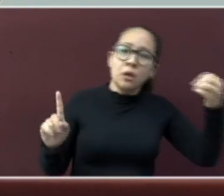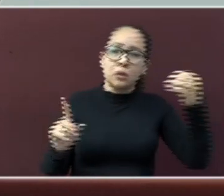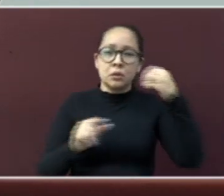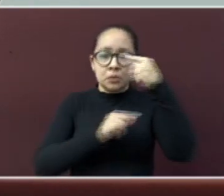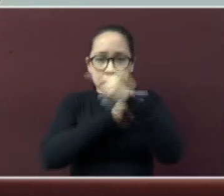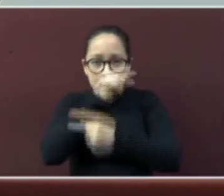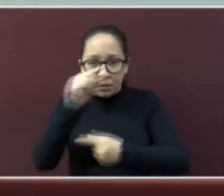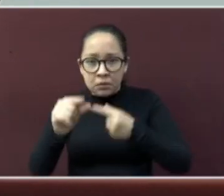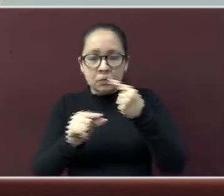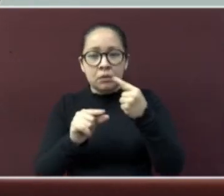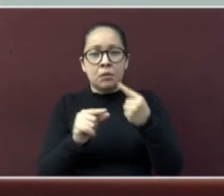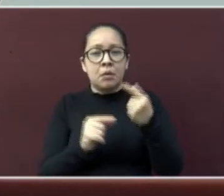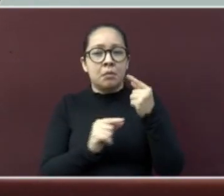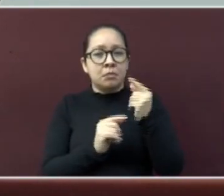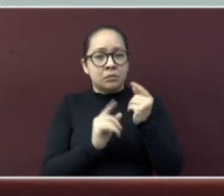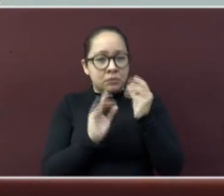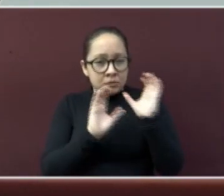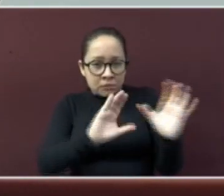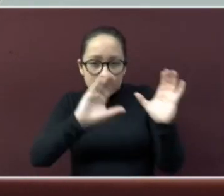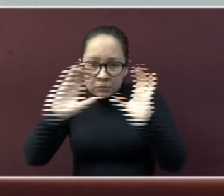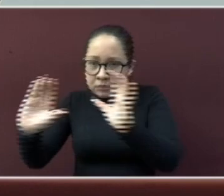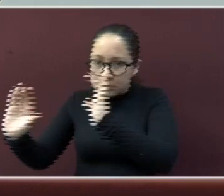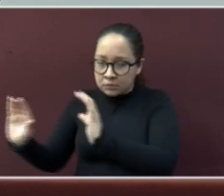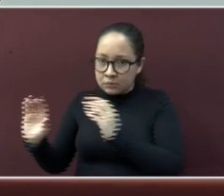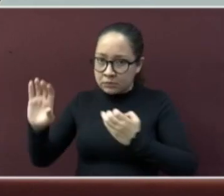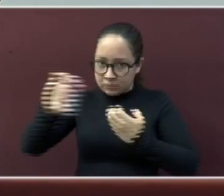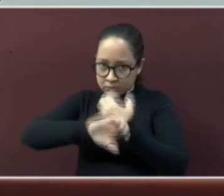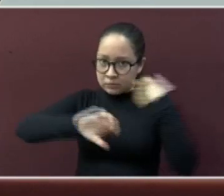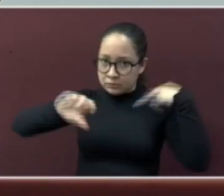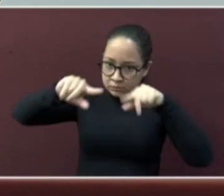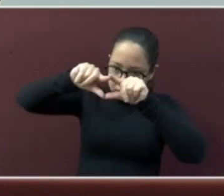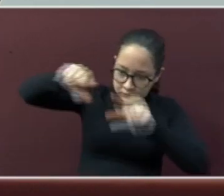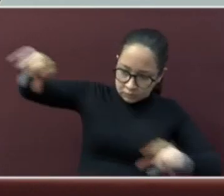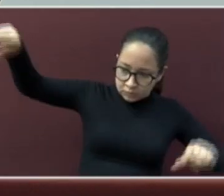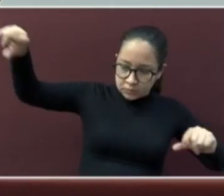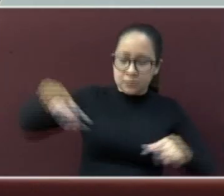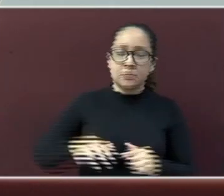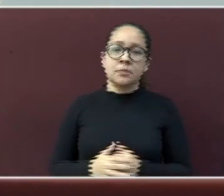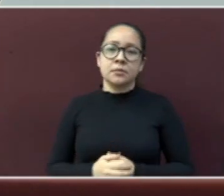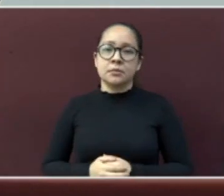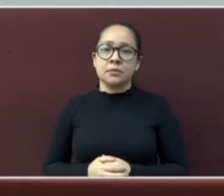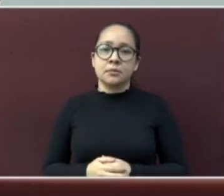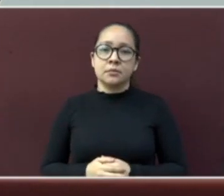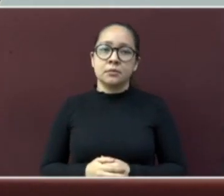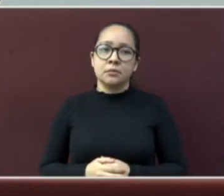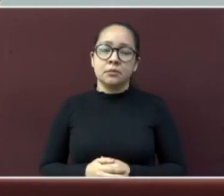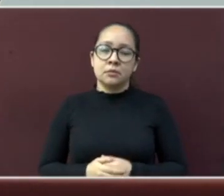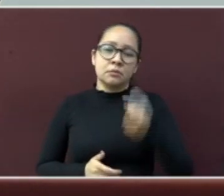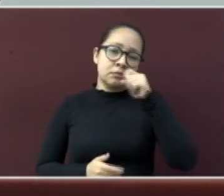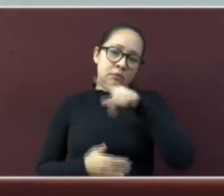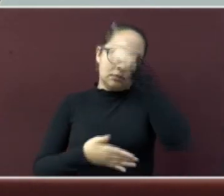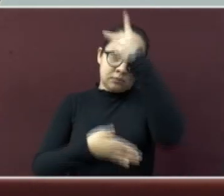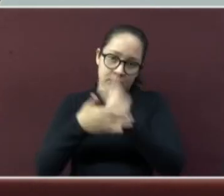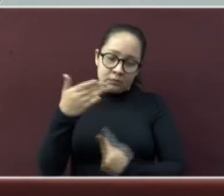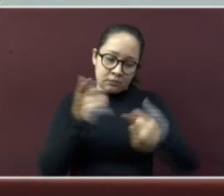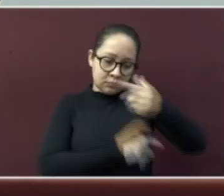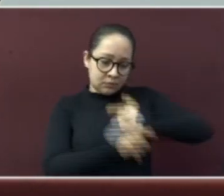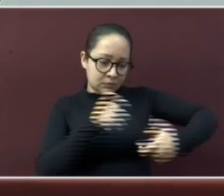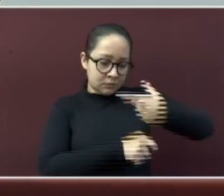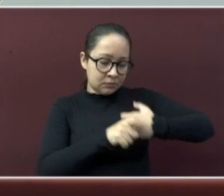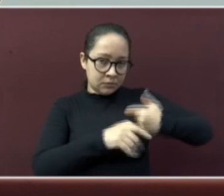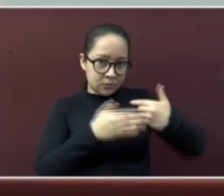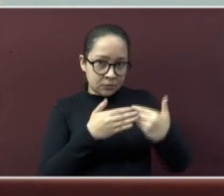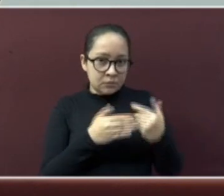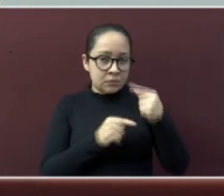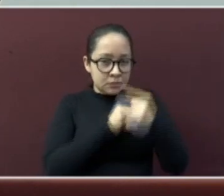gradual y cauta en el estado de veracruz así como el plan de reactivación económica para la